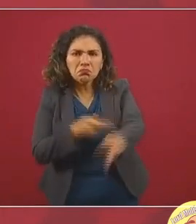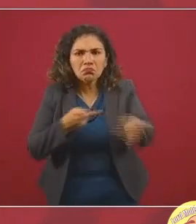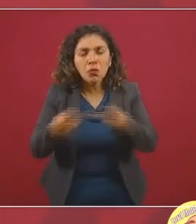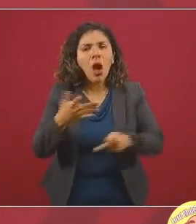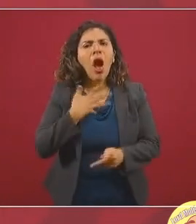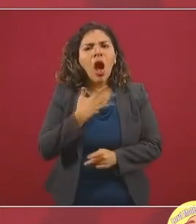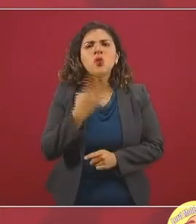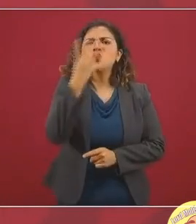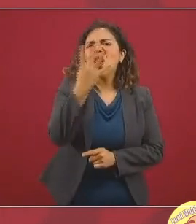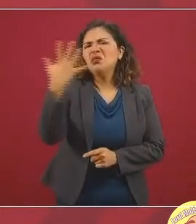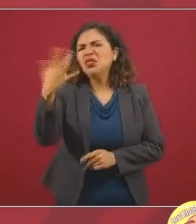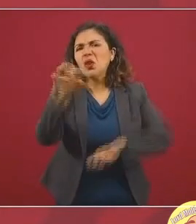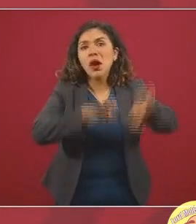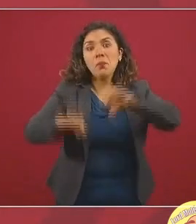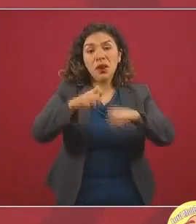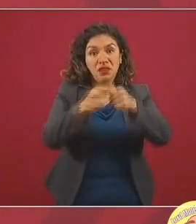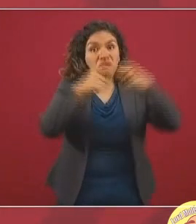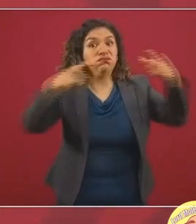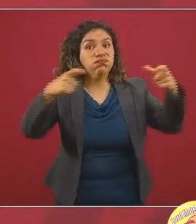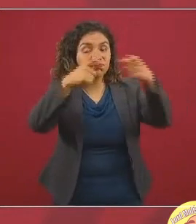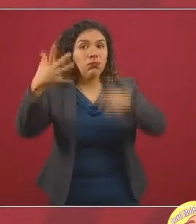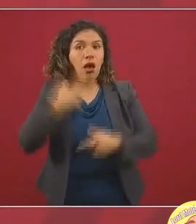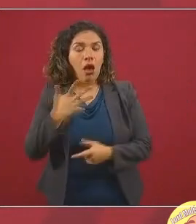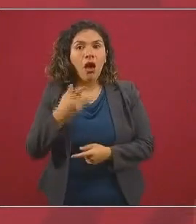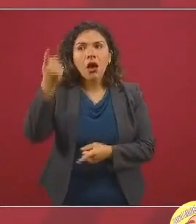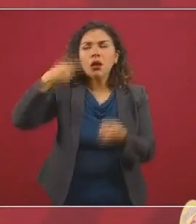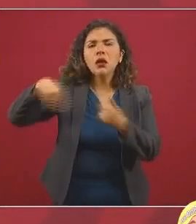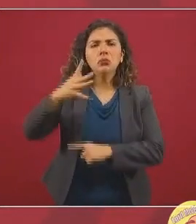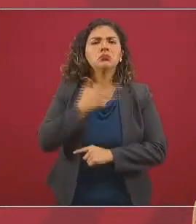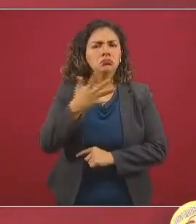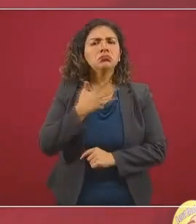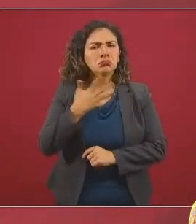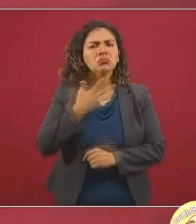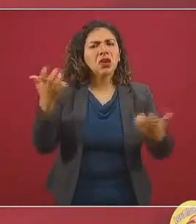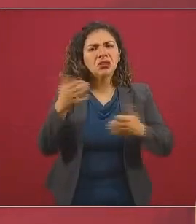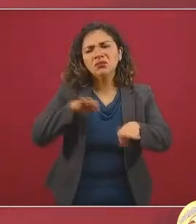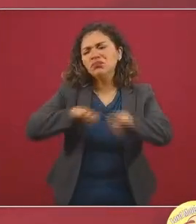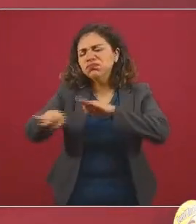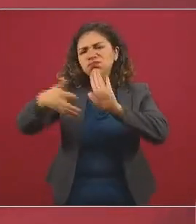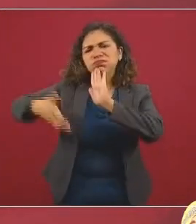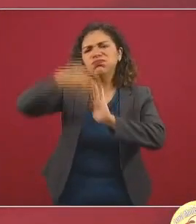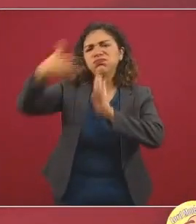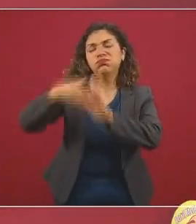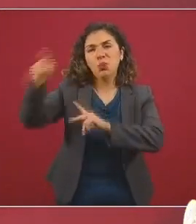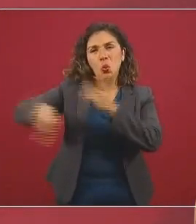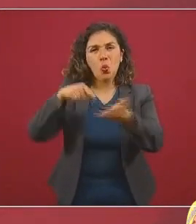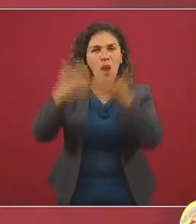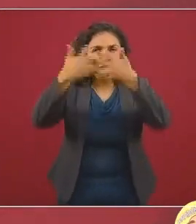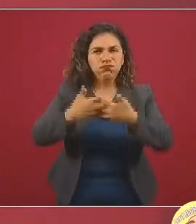5 empresas grandes que están construyendo esta